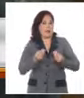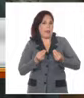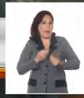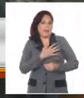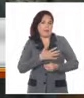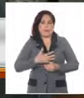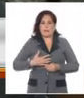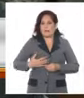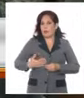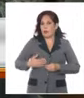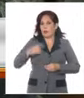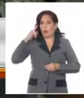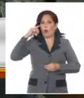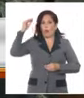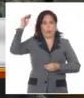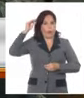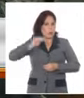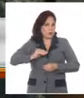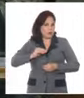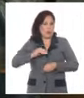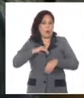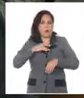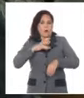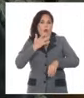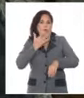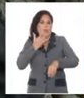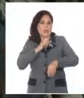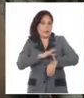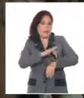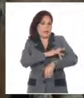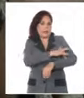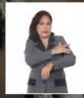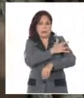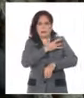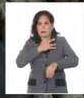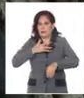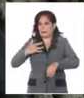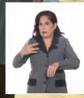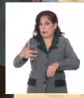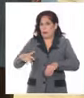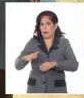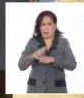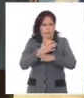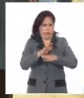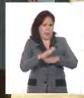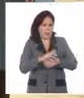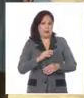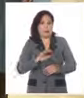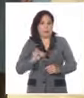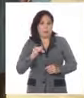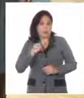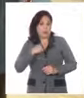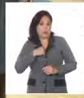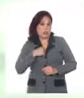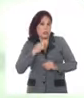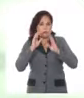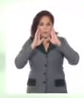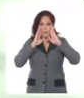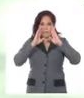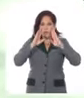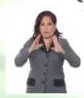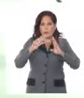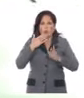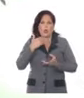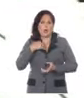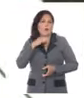y consciente de cómo sentimos en nuestro cuerpo diversas cosas. En este caso yo lo quise enfocar a cómo